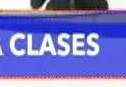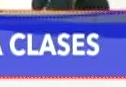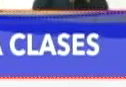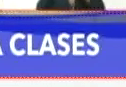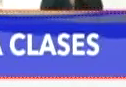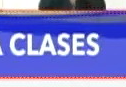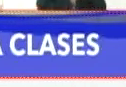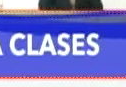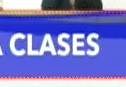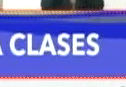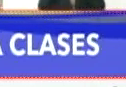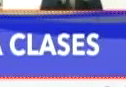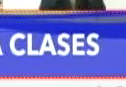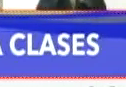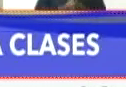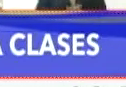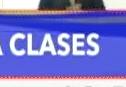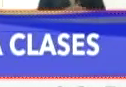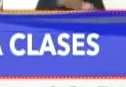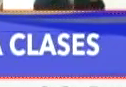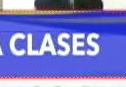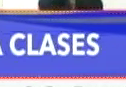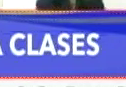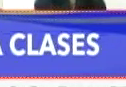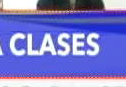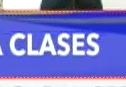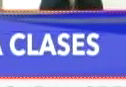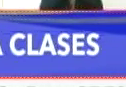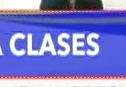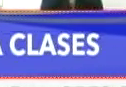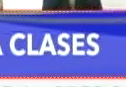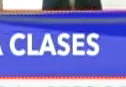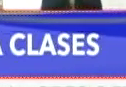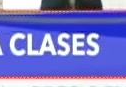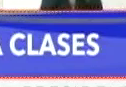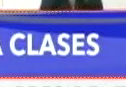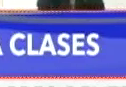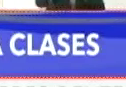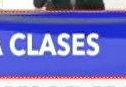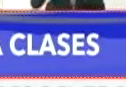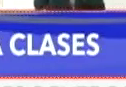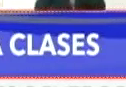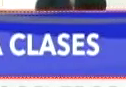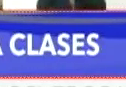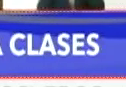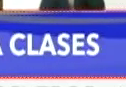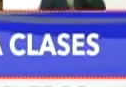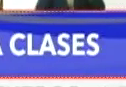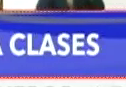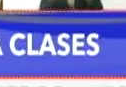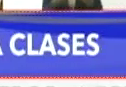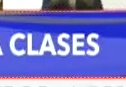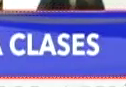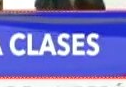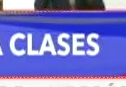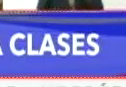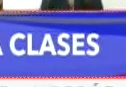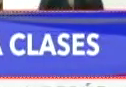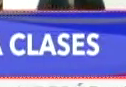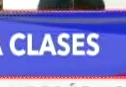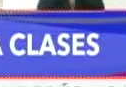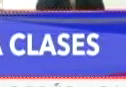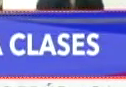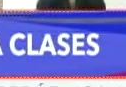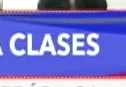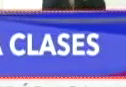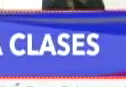estudiantes para garantizarles sus cuadernos sus creaciones garantizarle la colección bicentenario todos